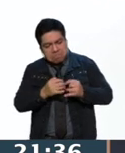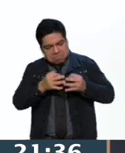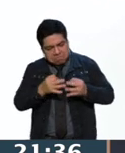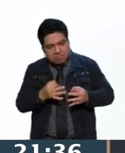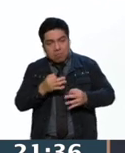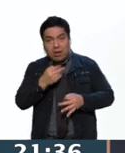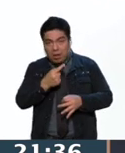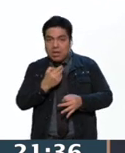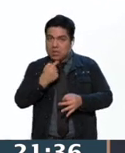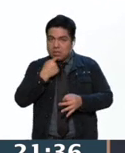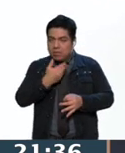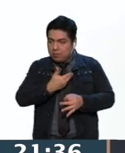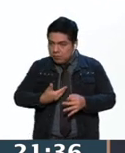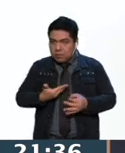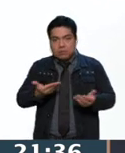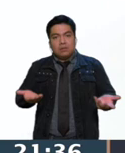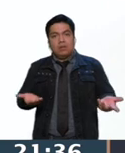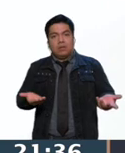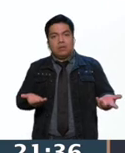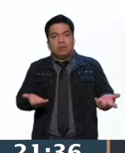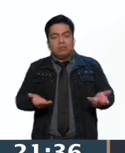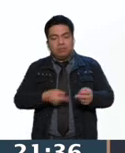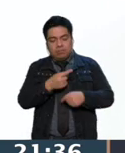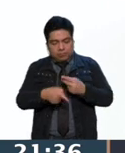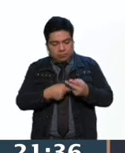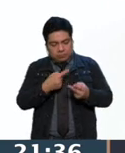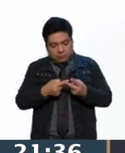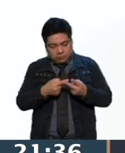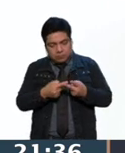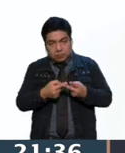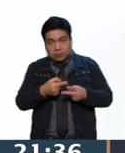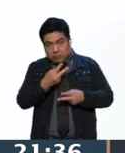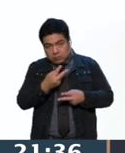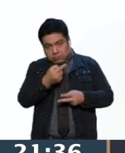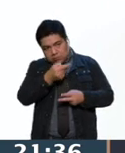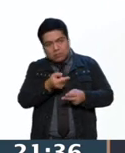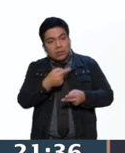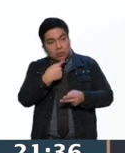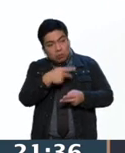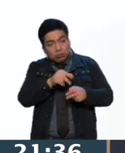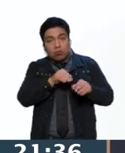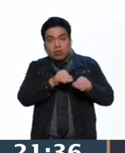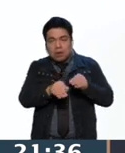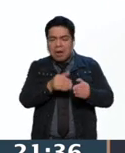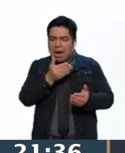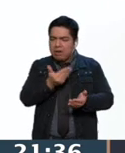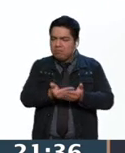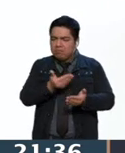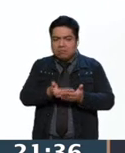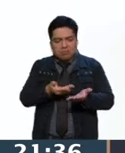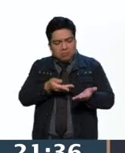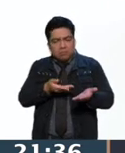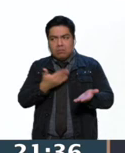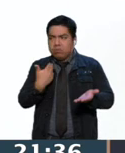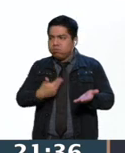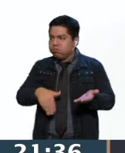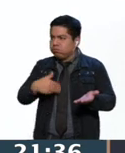el presidente de la República. 2, porque ha dado resultados